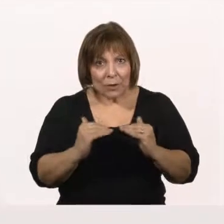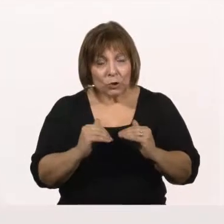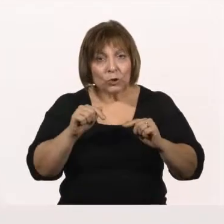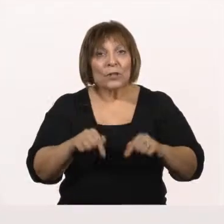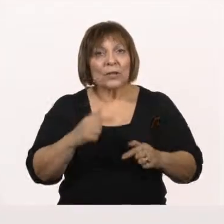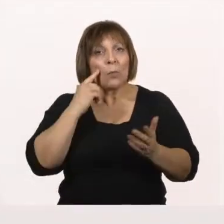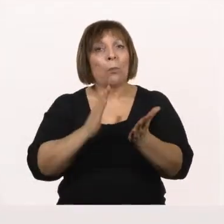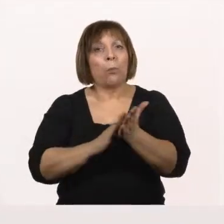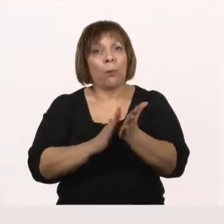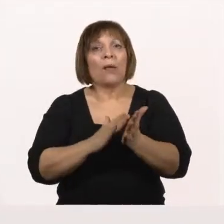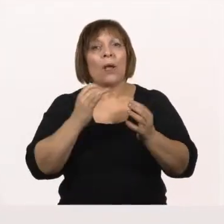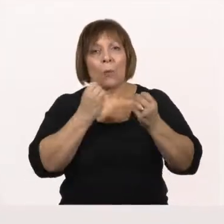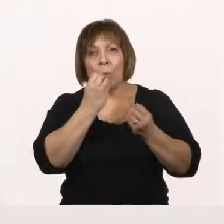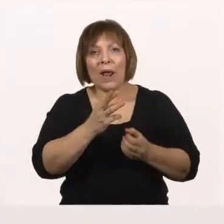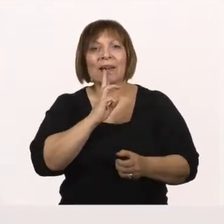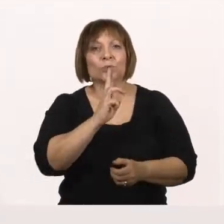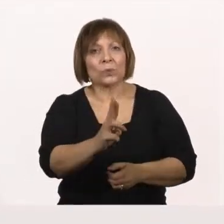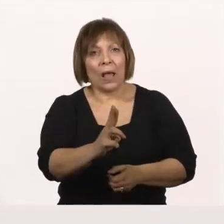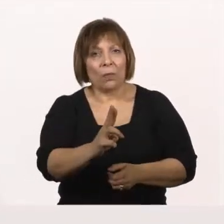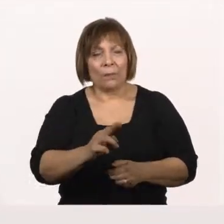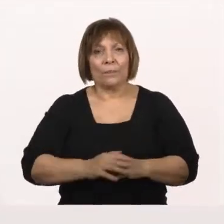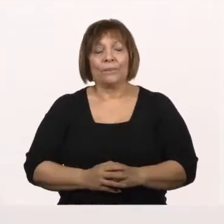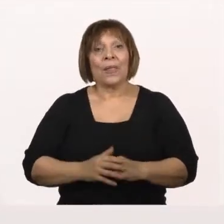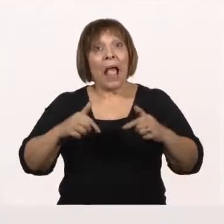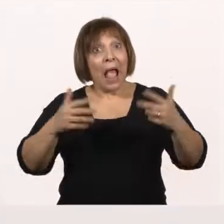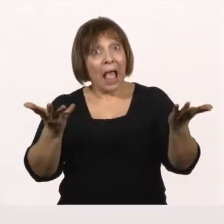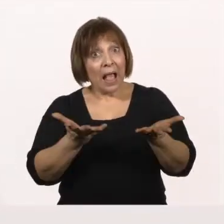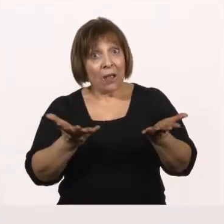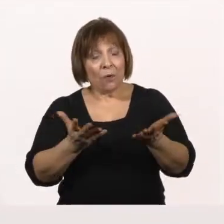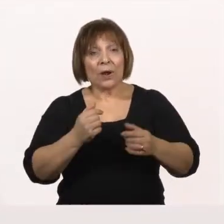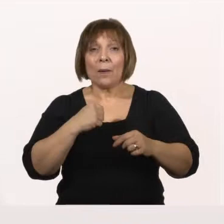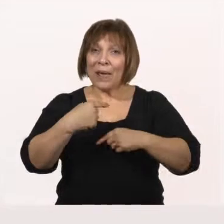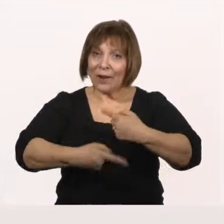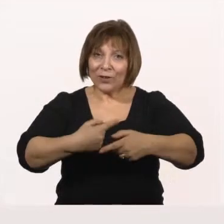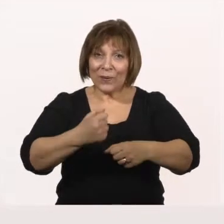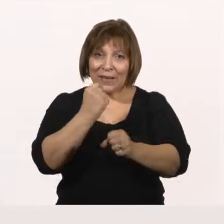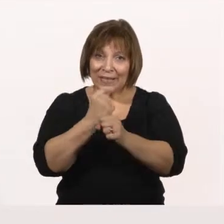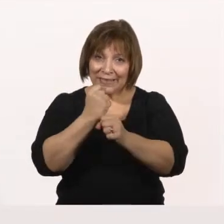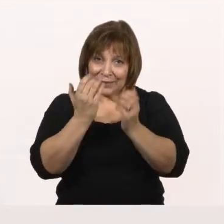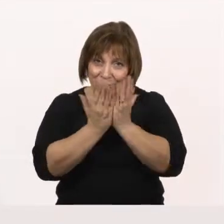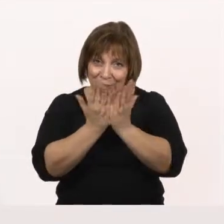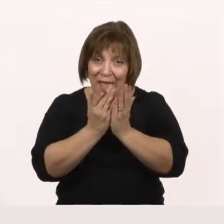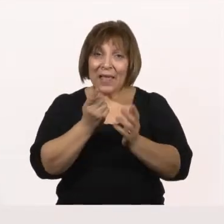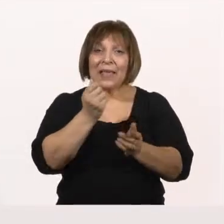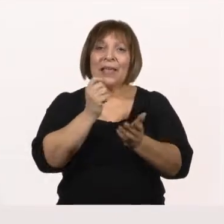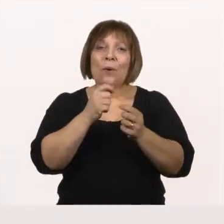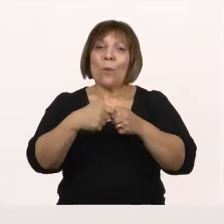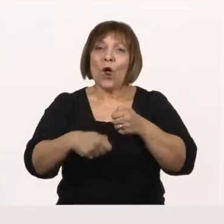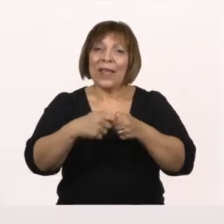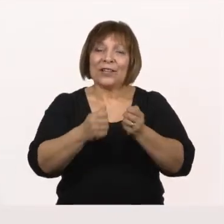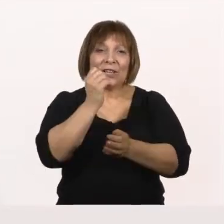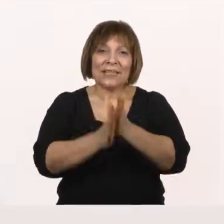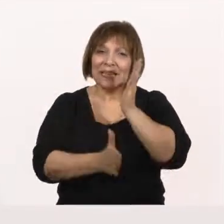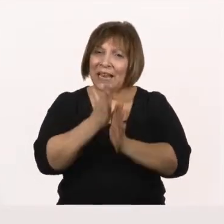desvinculación nos demuestran que se trata de un programa con resultados efectivos. Ahora, para seguir estudiando, el boleto estudiantil